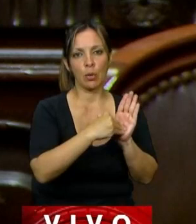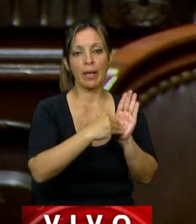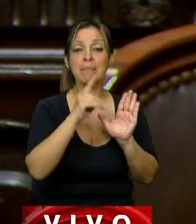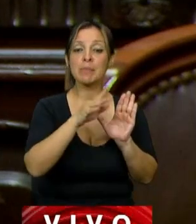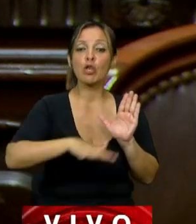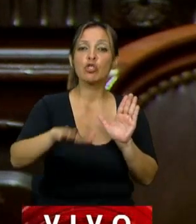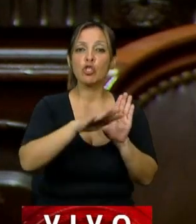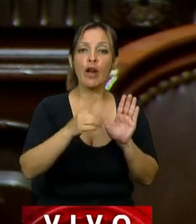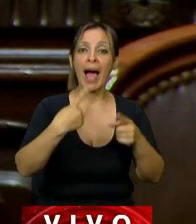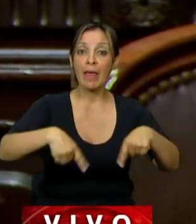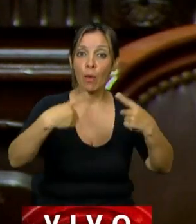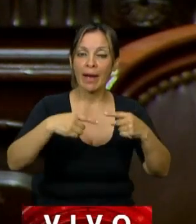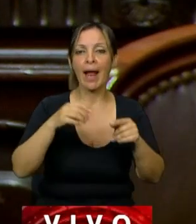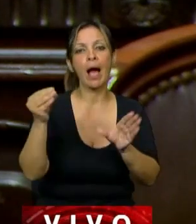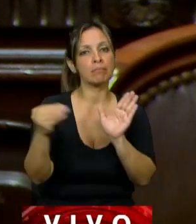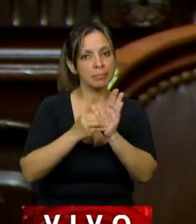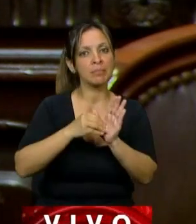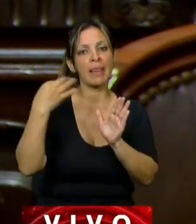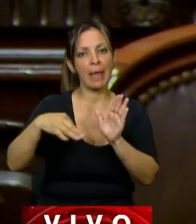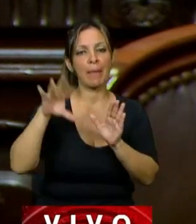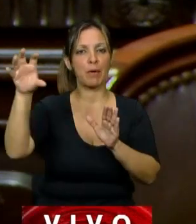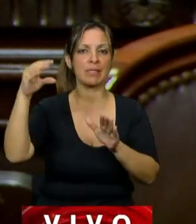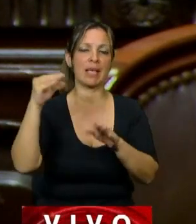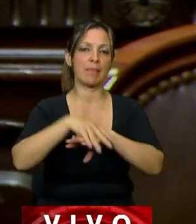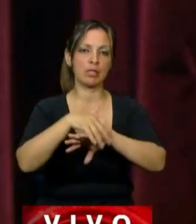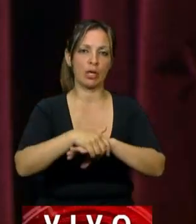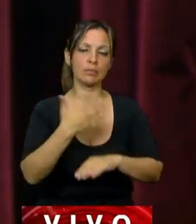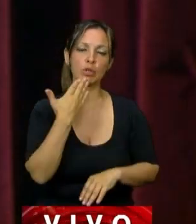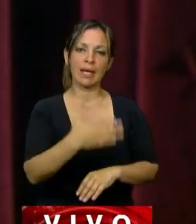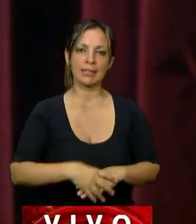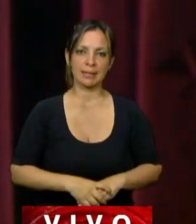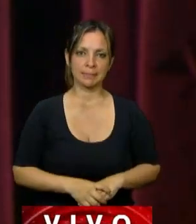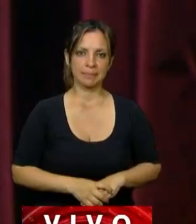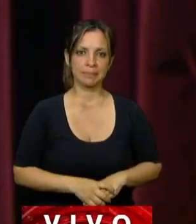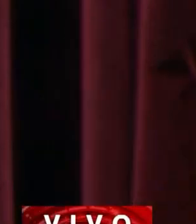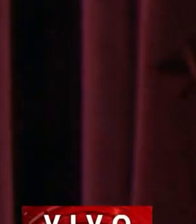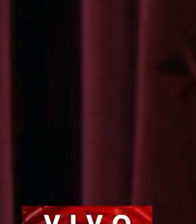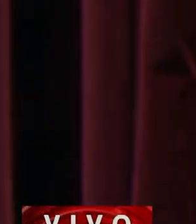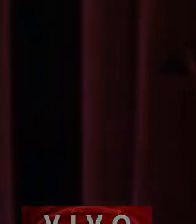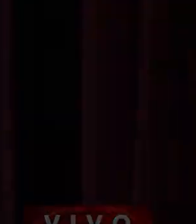aduanera a la provincia de Misiones. Muchas gracias, señor presidente. Gracias, diputada.